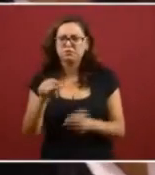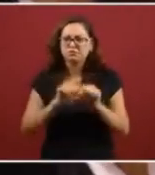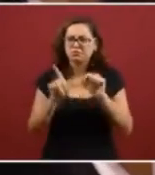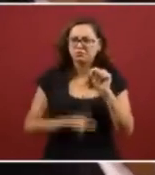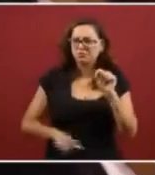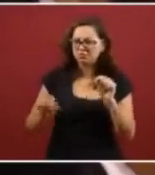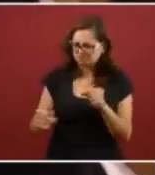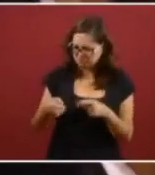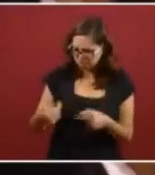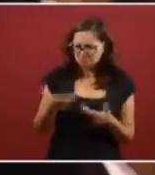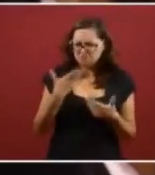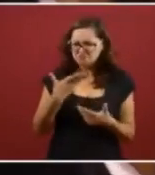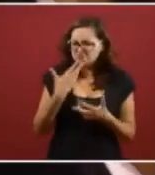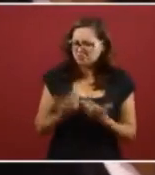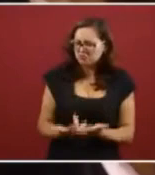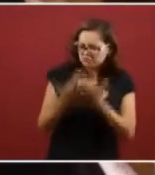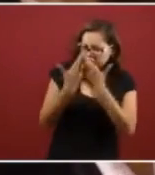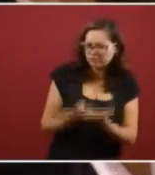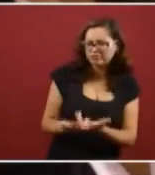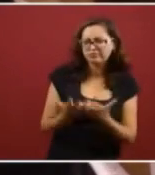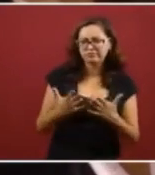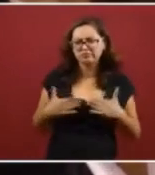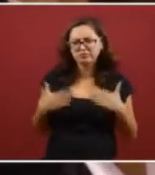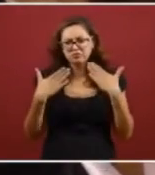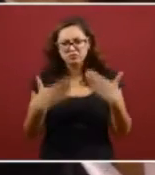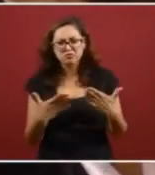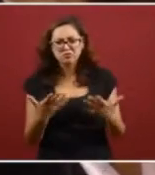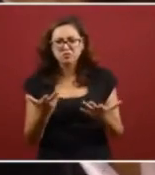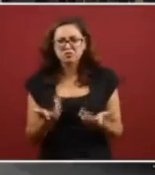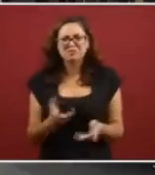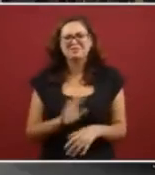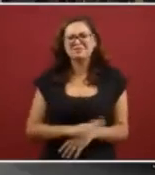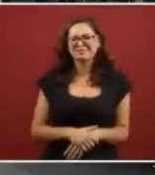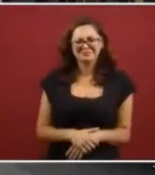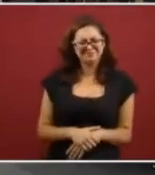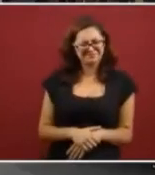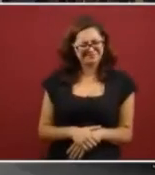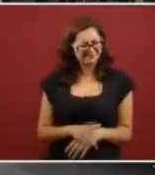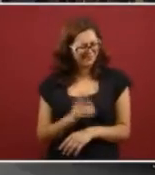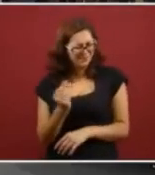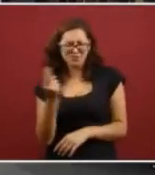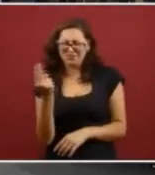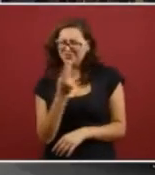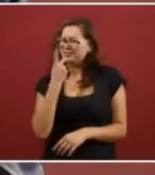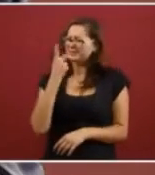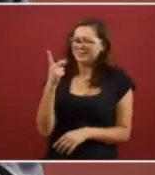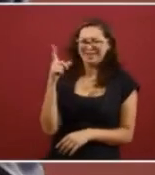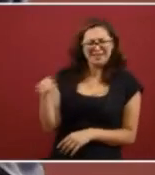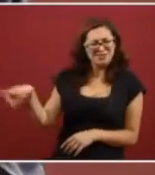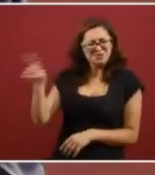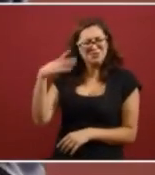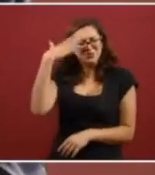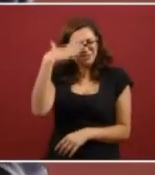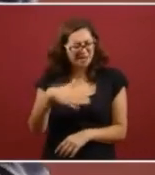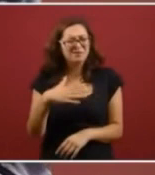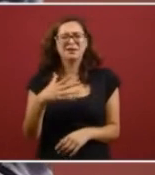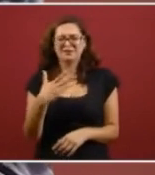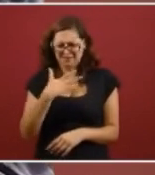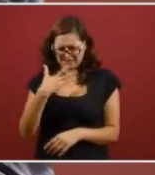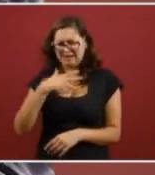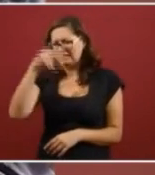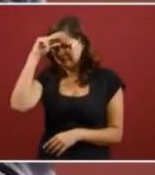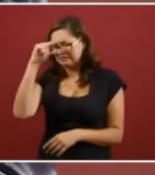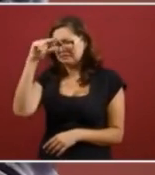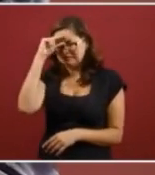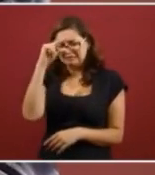tierra fértil y que hay confianza para poder invertir saben en el país? Investors know that this is a, lo saben, son muy inteligentes.